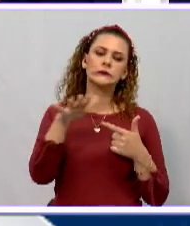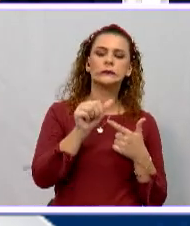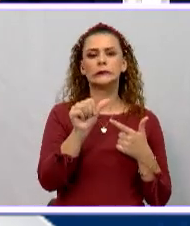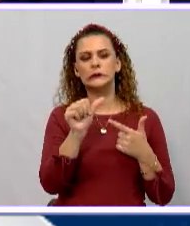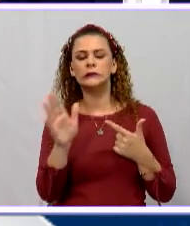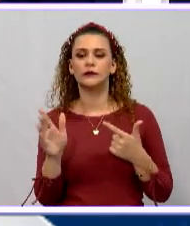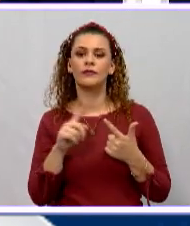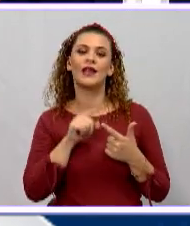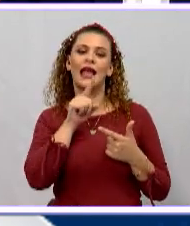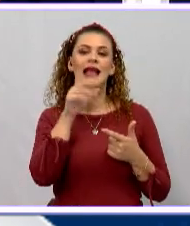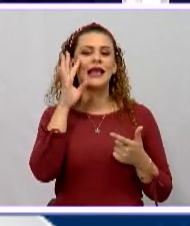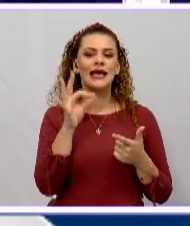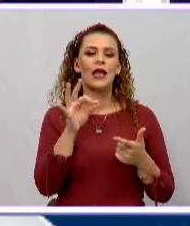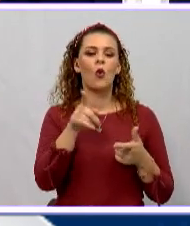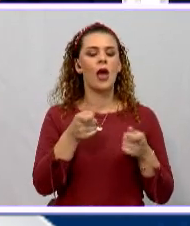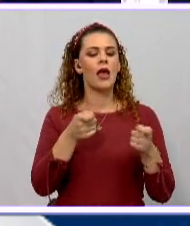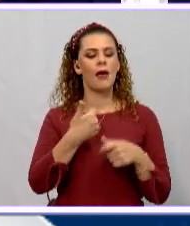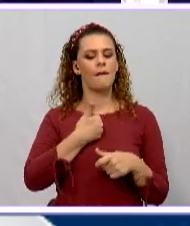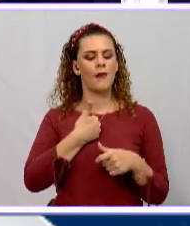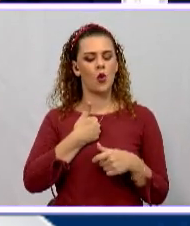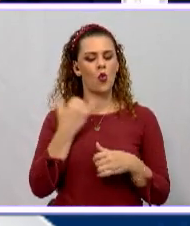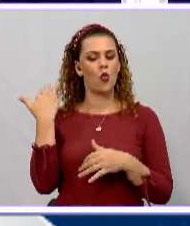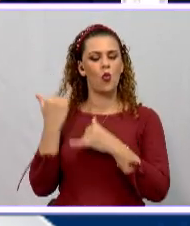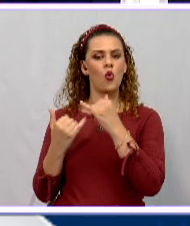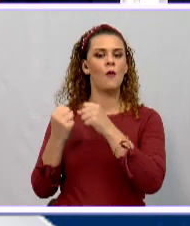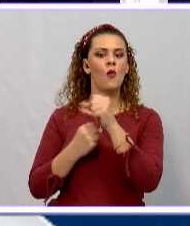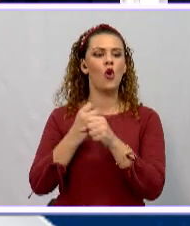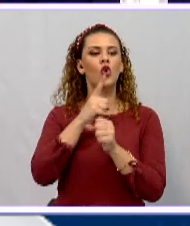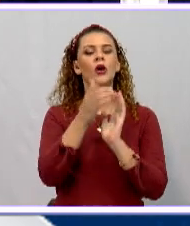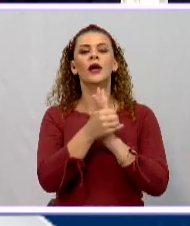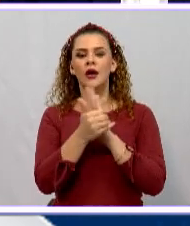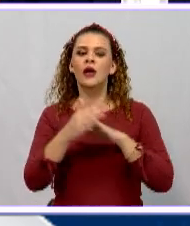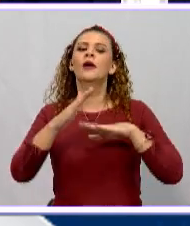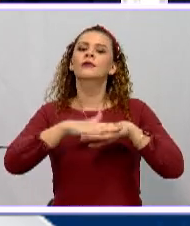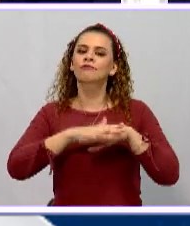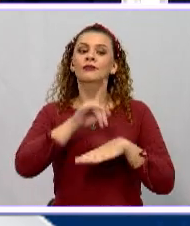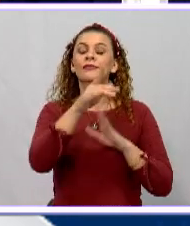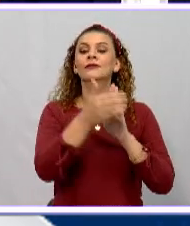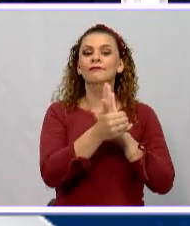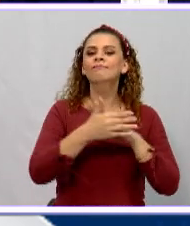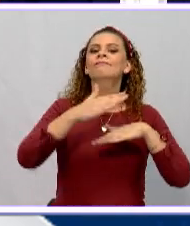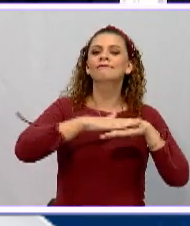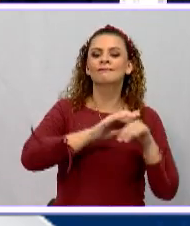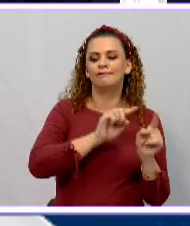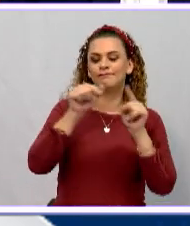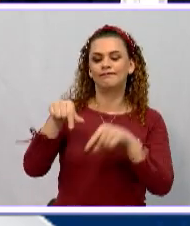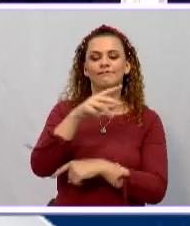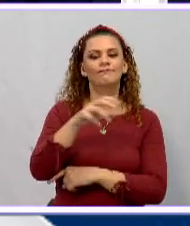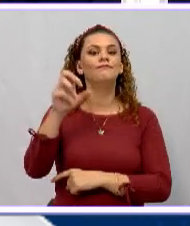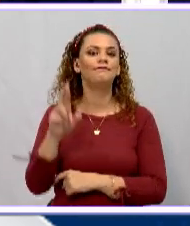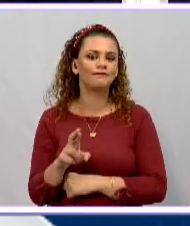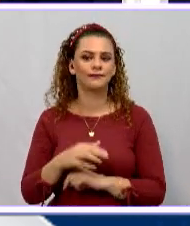mantiene verdad él él yo creo que se ha administrado en los últimos años y su talento se lo permite y su talento le permite venir a Costa